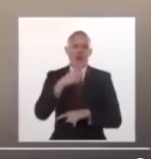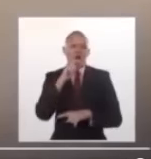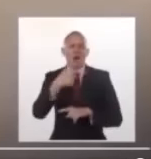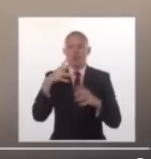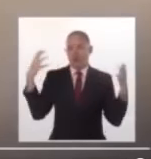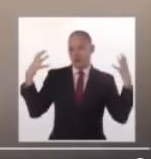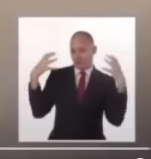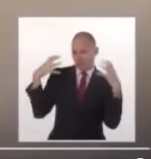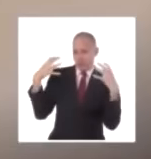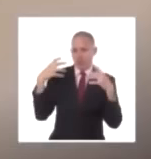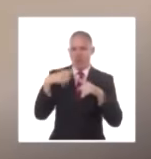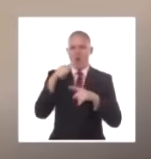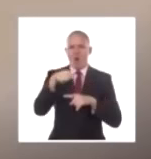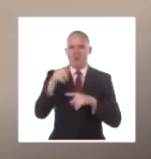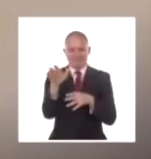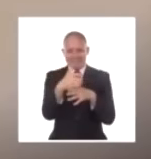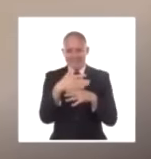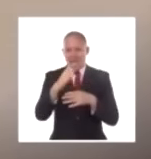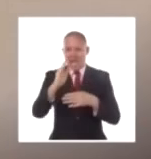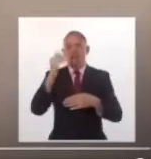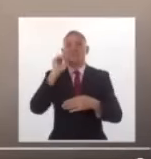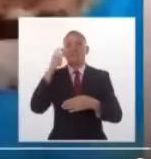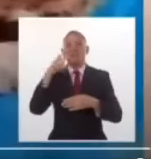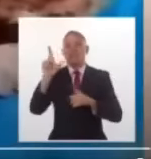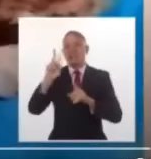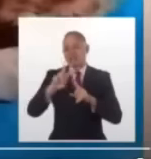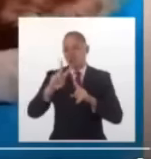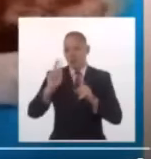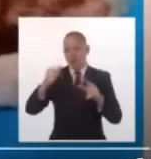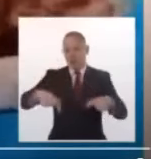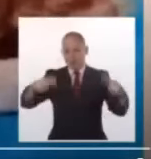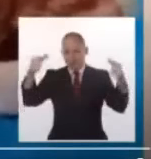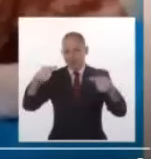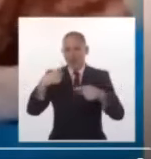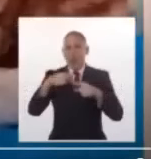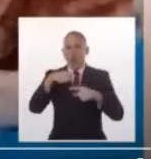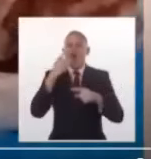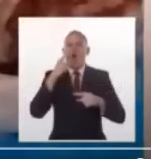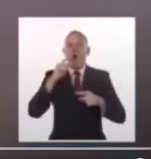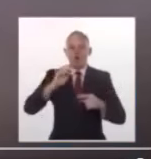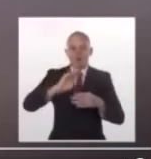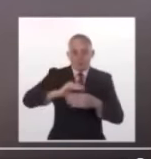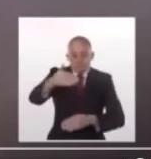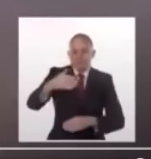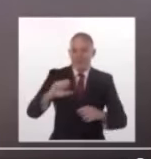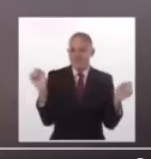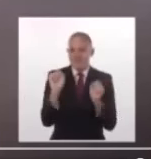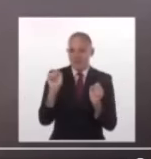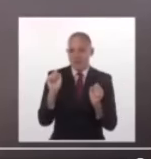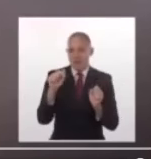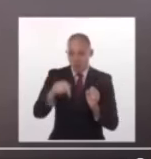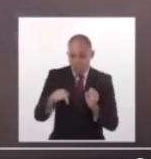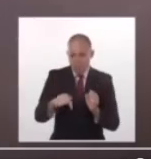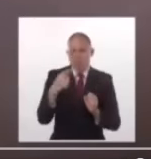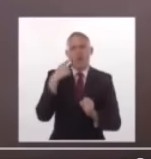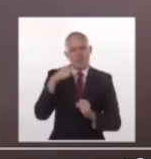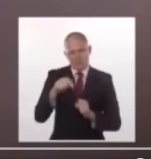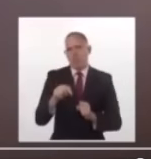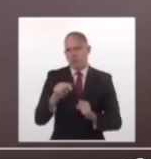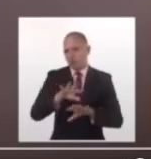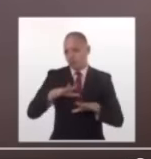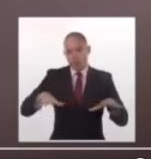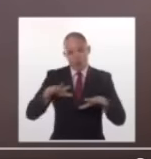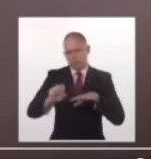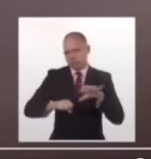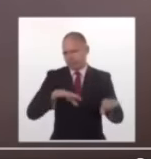Split, aire acondicionado, televisores, neveras donde los imputados guardaban la mercancía, es decir, las cajas de pollo que fueron ocupadas en el lugar del hecho.